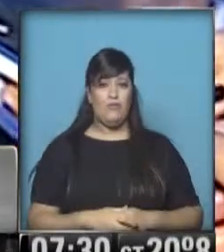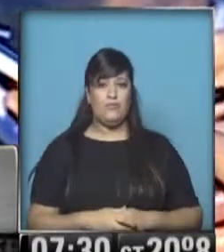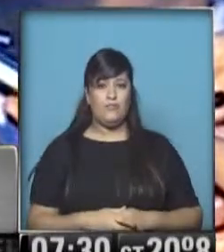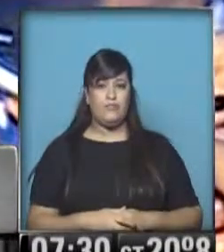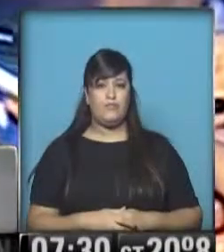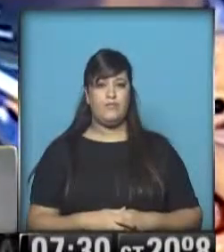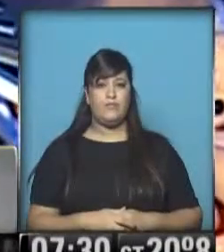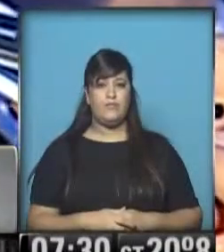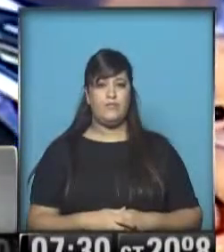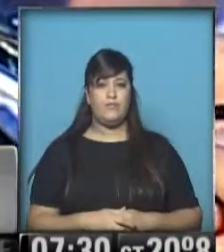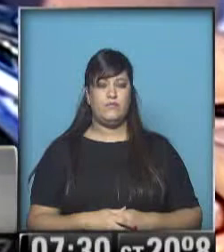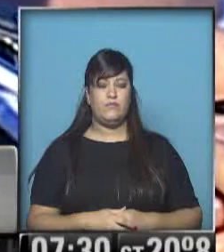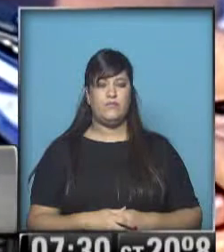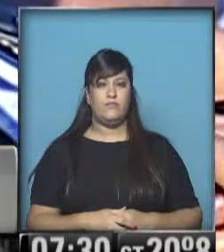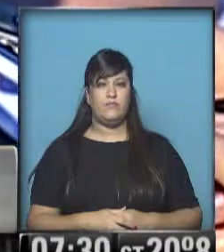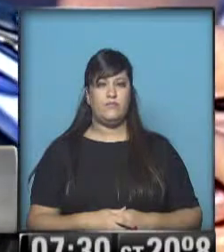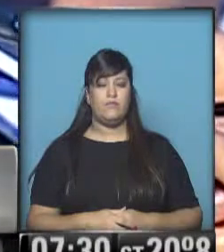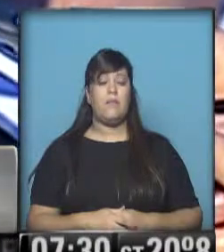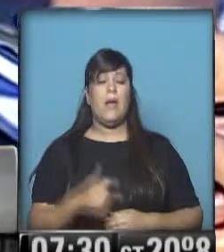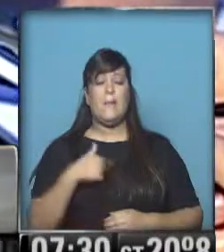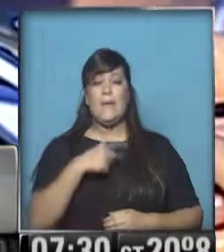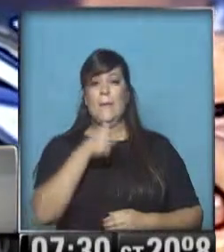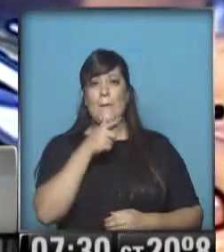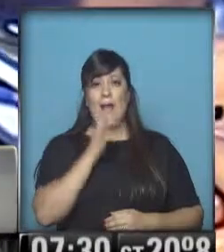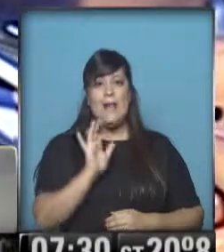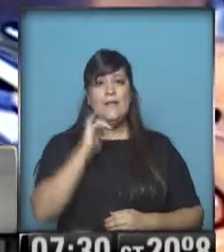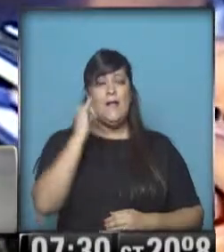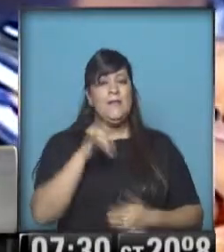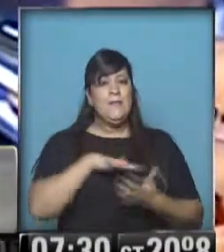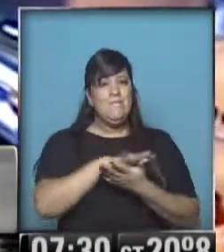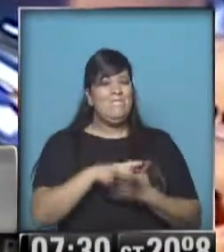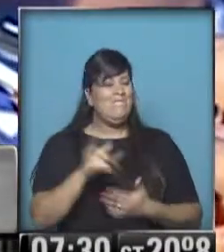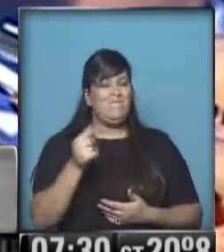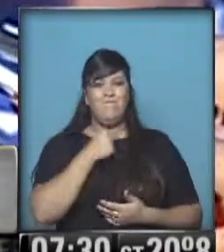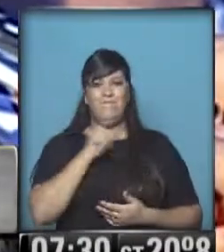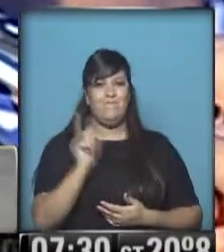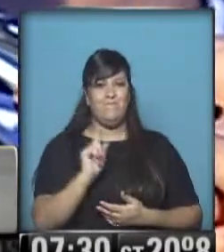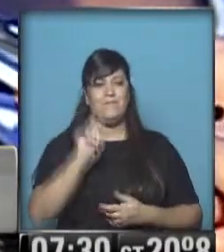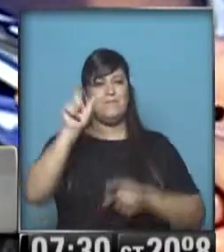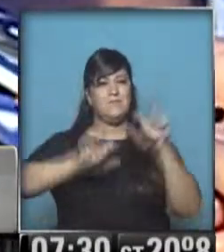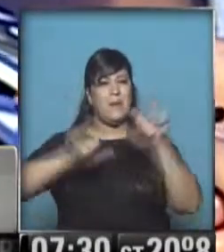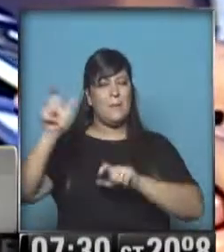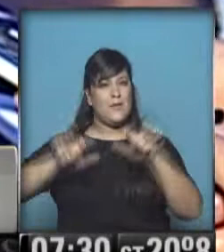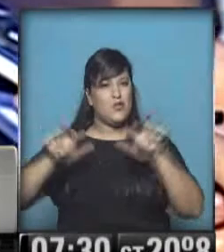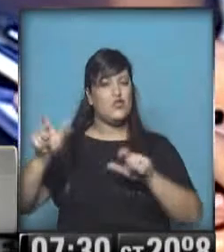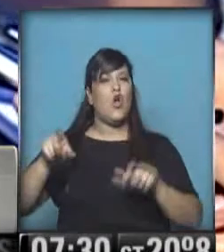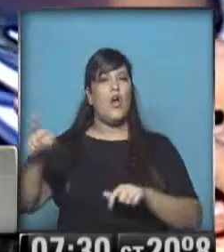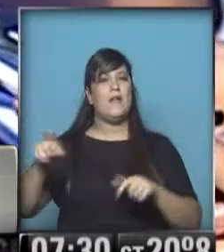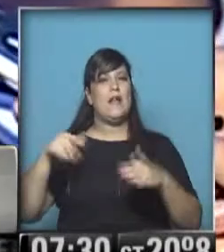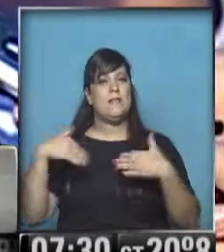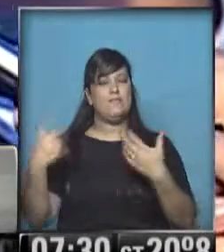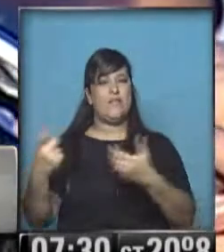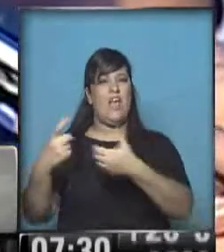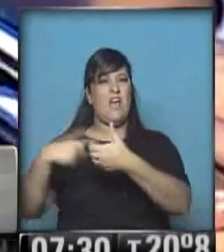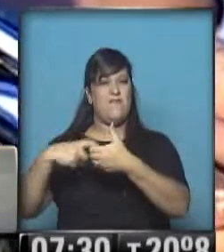conservadores, a mí me parecería que estamos en presencia de una situación indeseable para los hombres y las mujeres de afiliación,